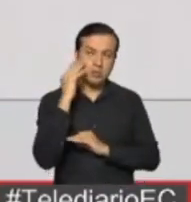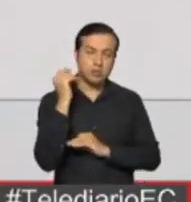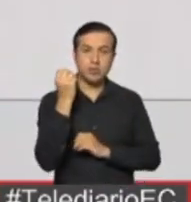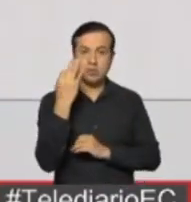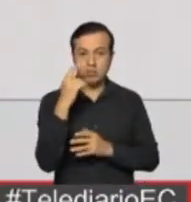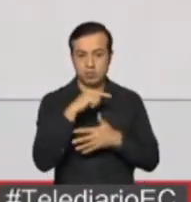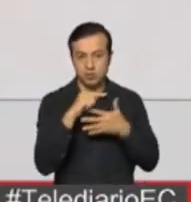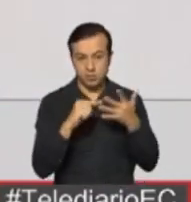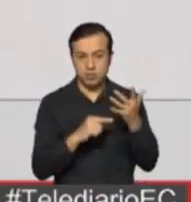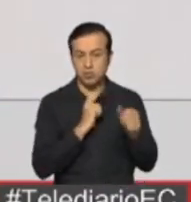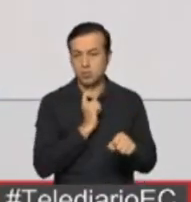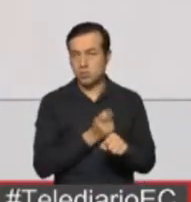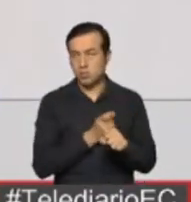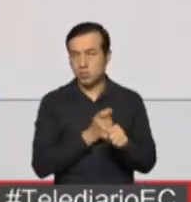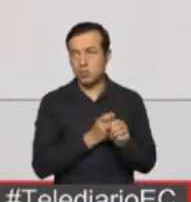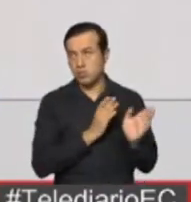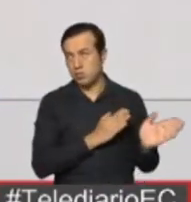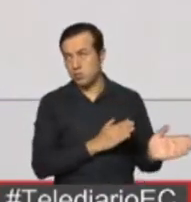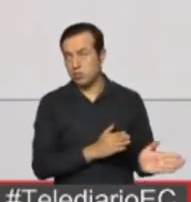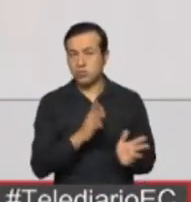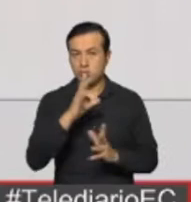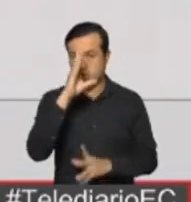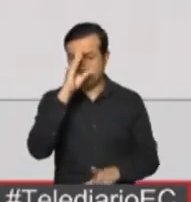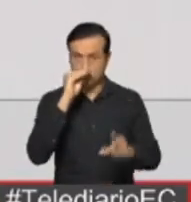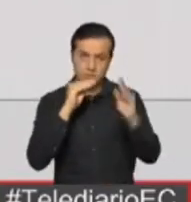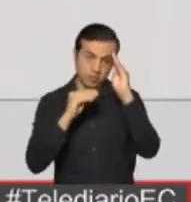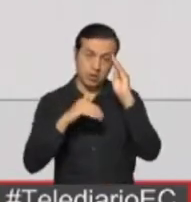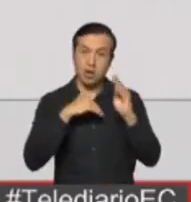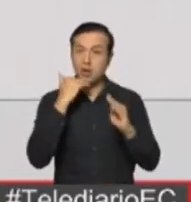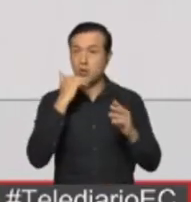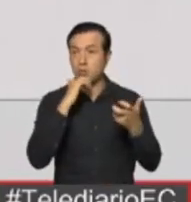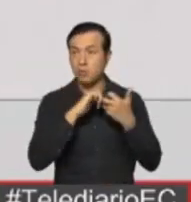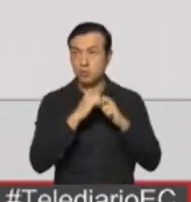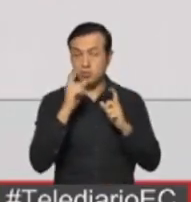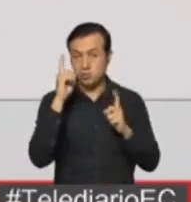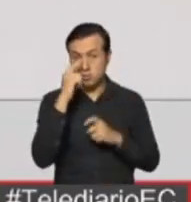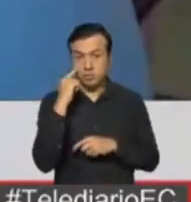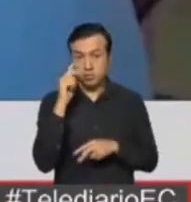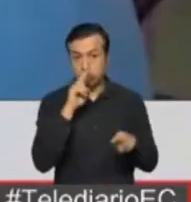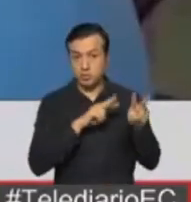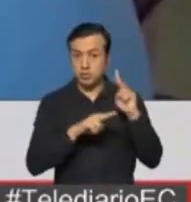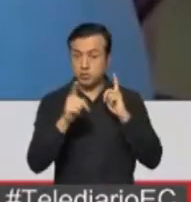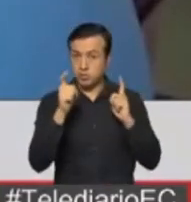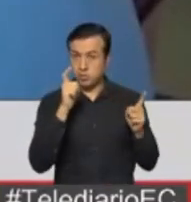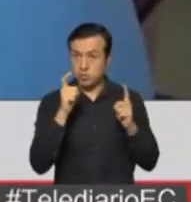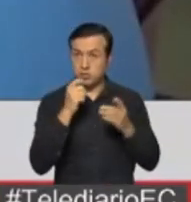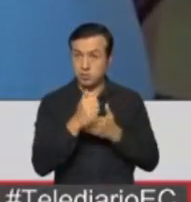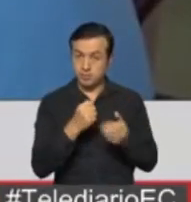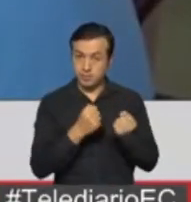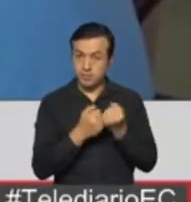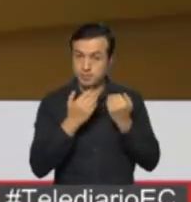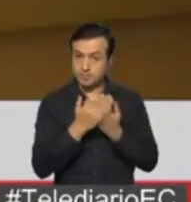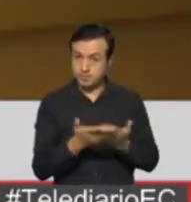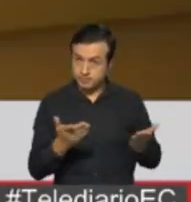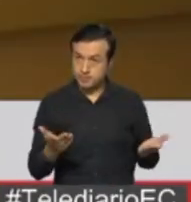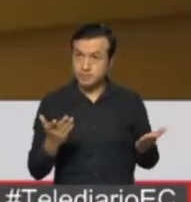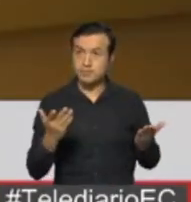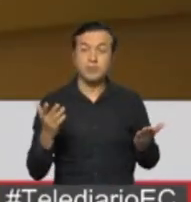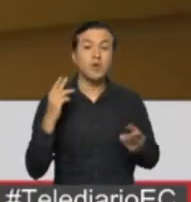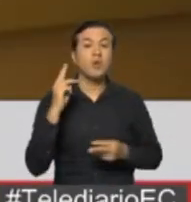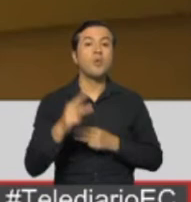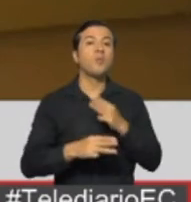indicaciones específicas en conocer los efectos adversos que pueden dar para saberlos manejar según las estadísticas a nivel